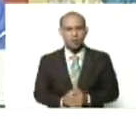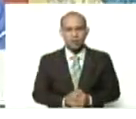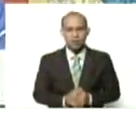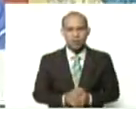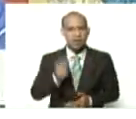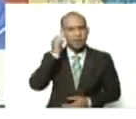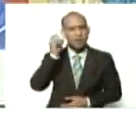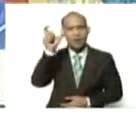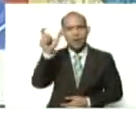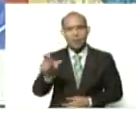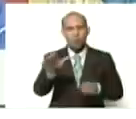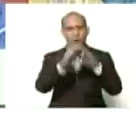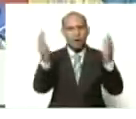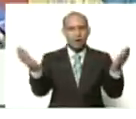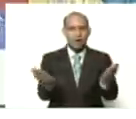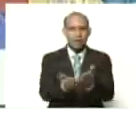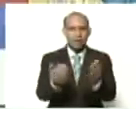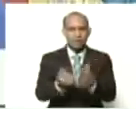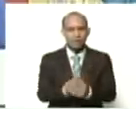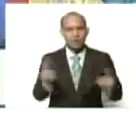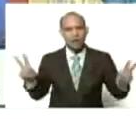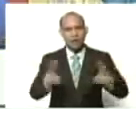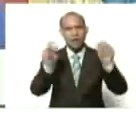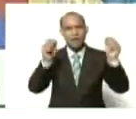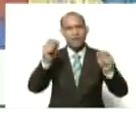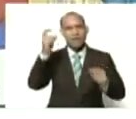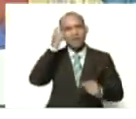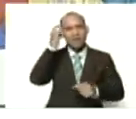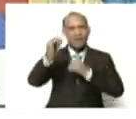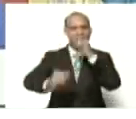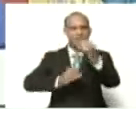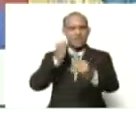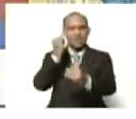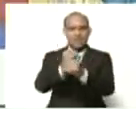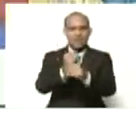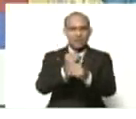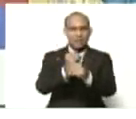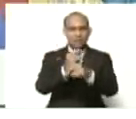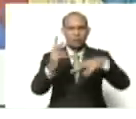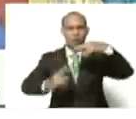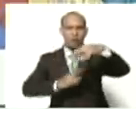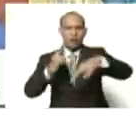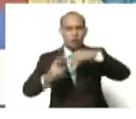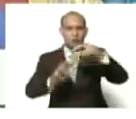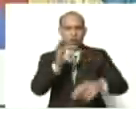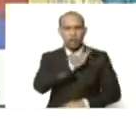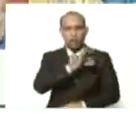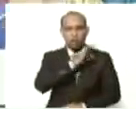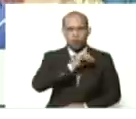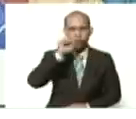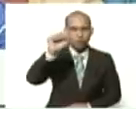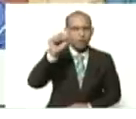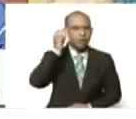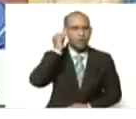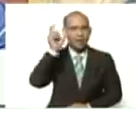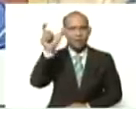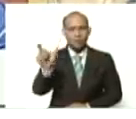las mujeres del mundo! ¡Que viva el Día Internacional Revolucionario y Socialista de la